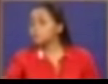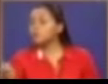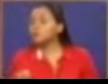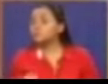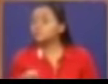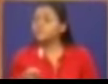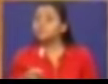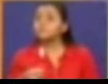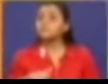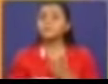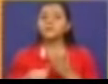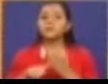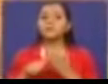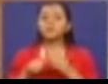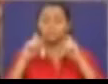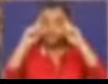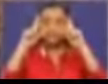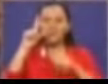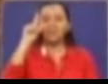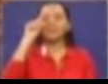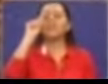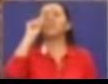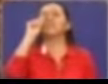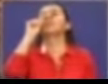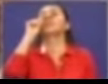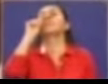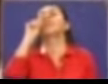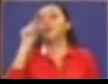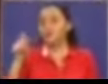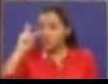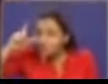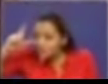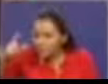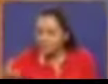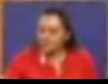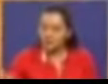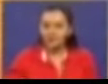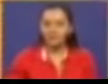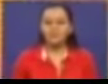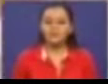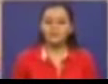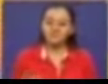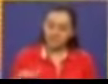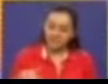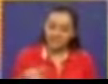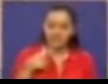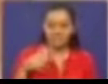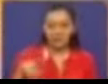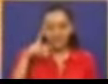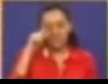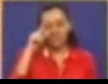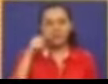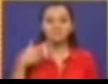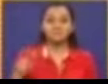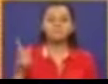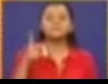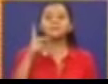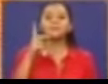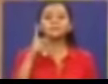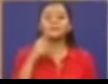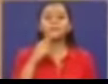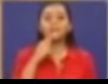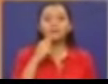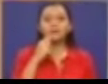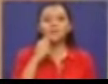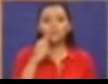ministro de Agricultura, además así se va a despertar, sí, que ha estado dormido en la mitad del enlace. Más o menos. Se importaron casi 200 de Estados